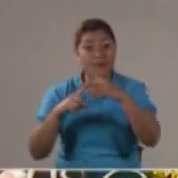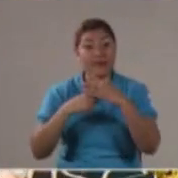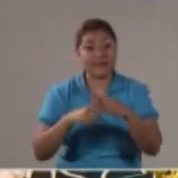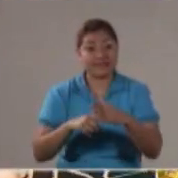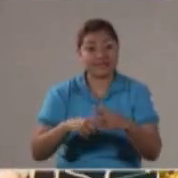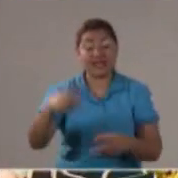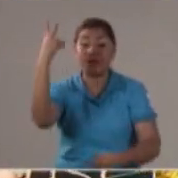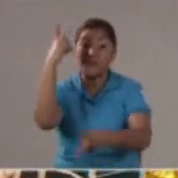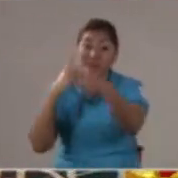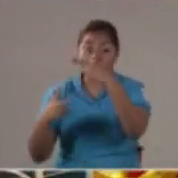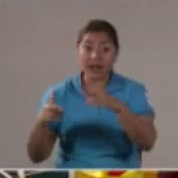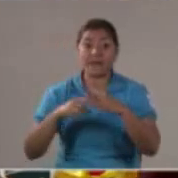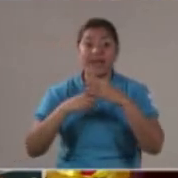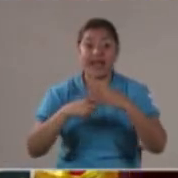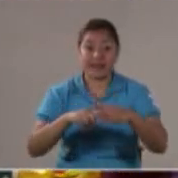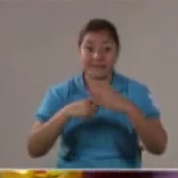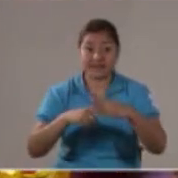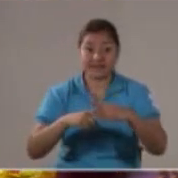vuelve a empezar.